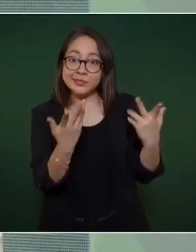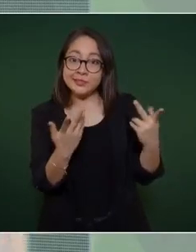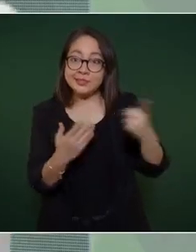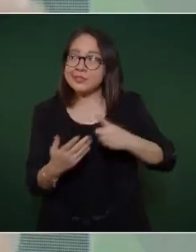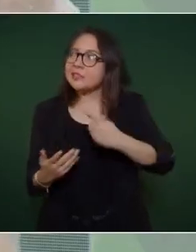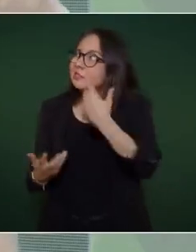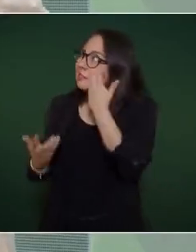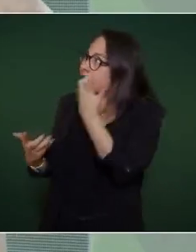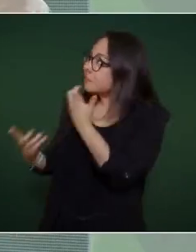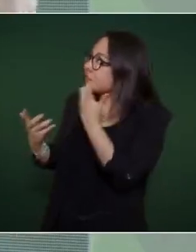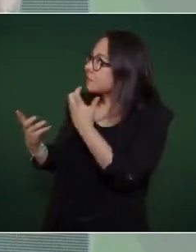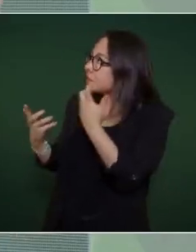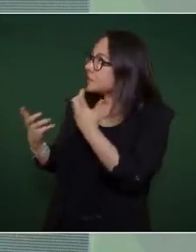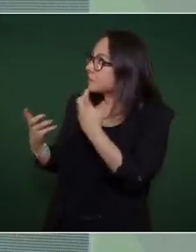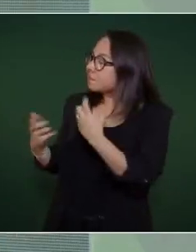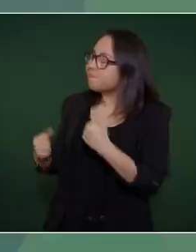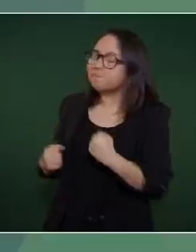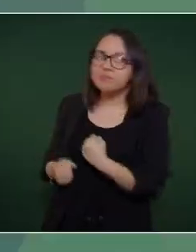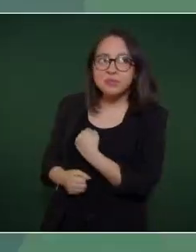pudieran